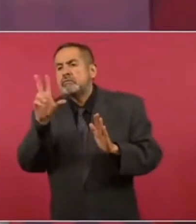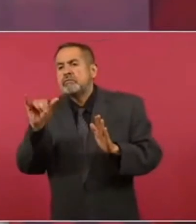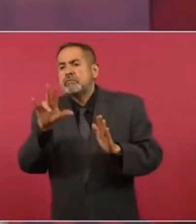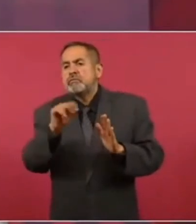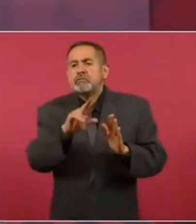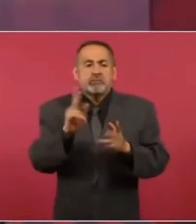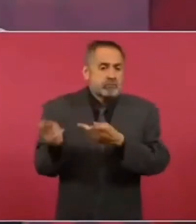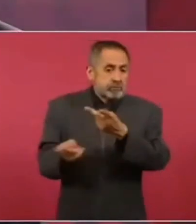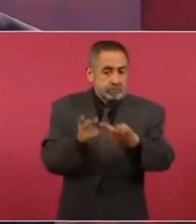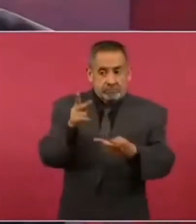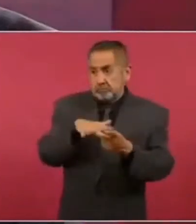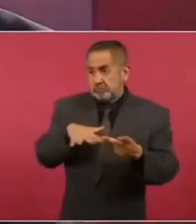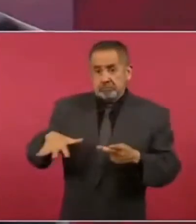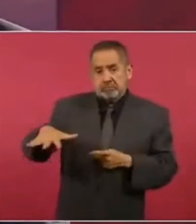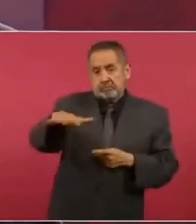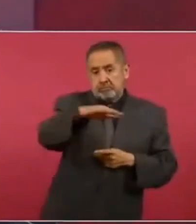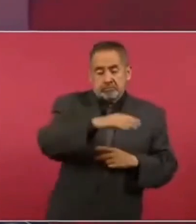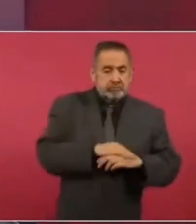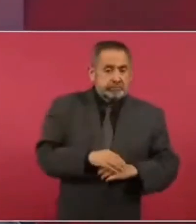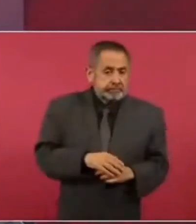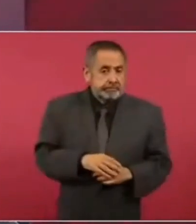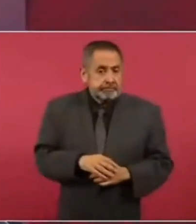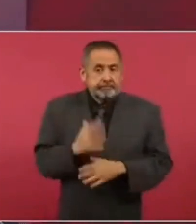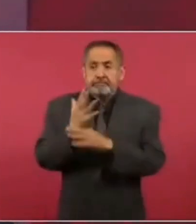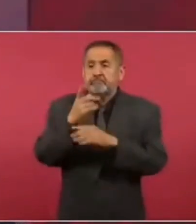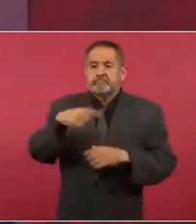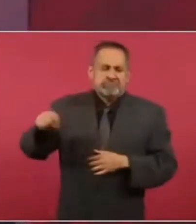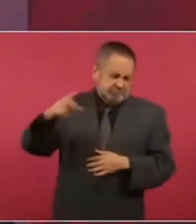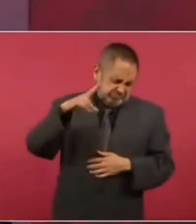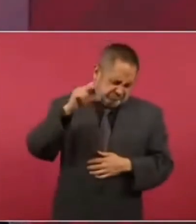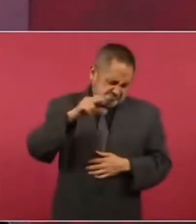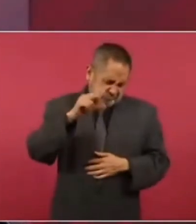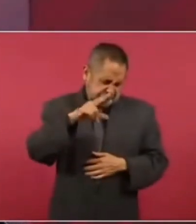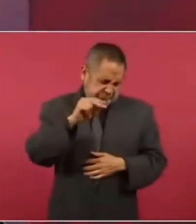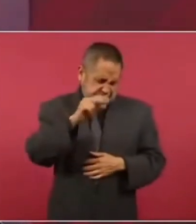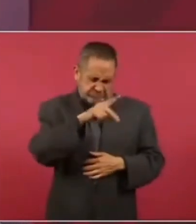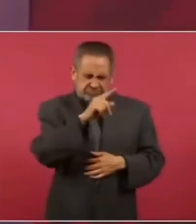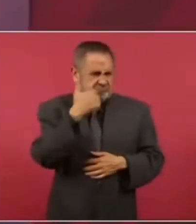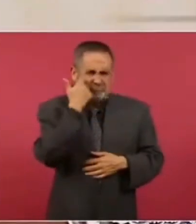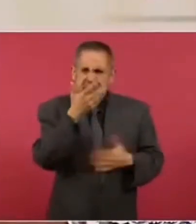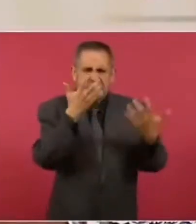se le preguntó a la gente y se rechazó el proyecto.